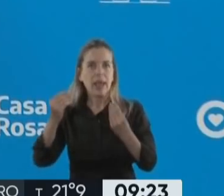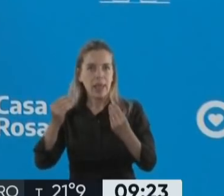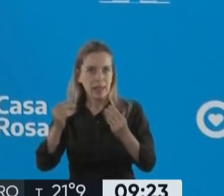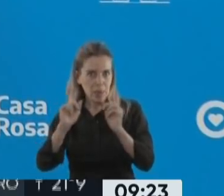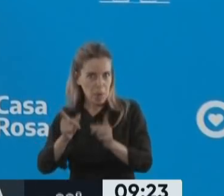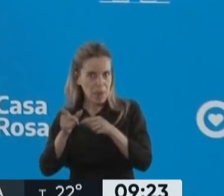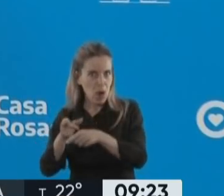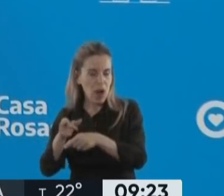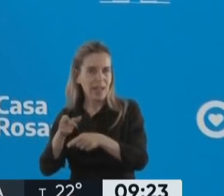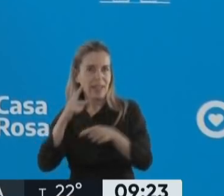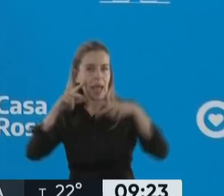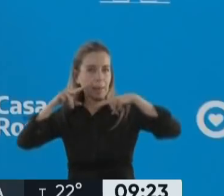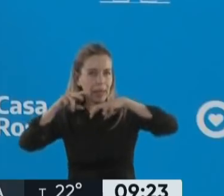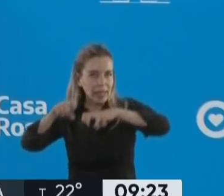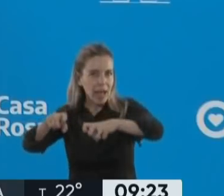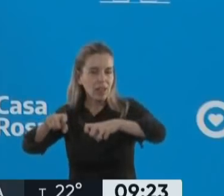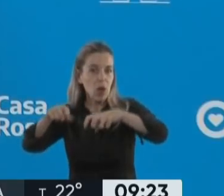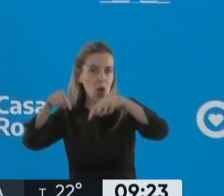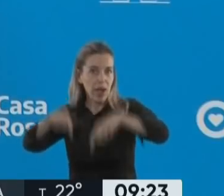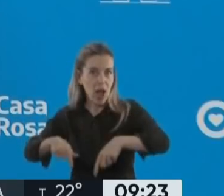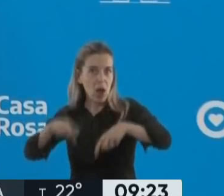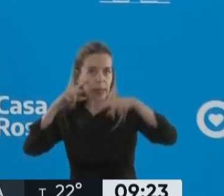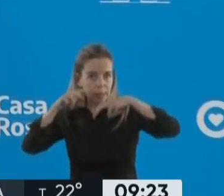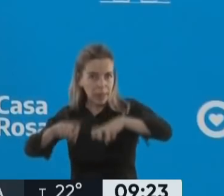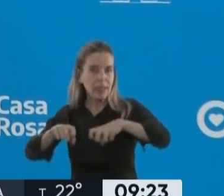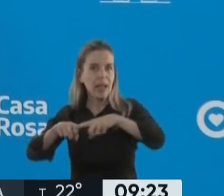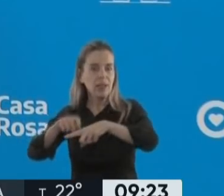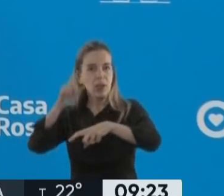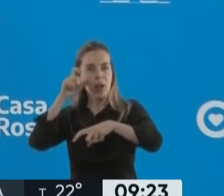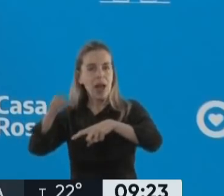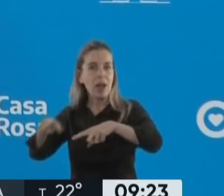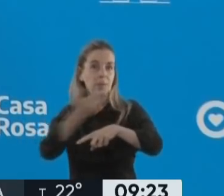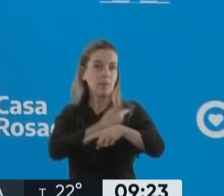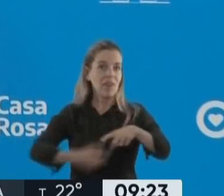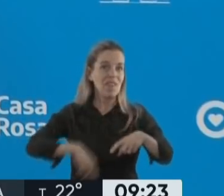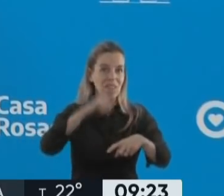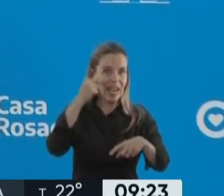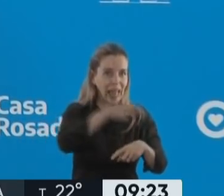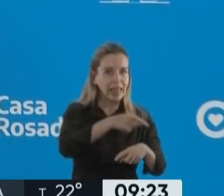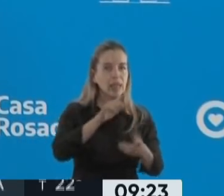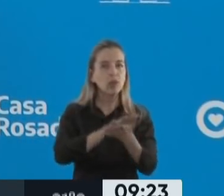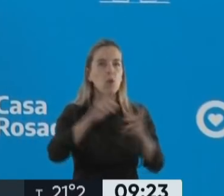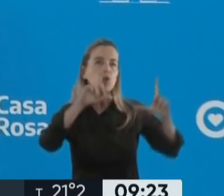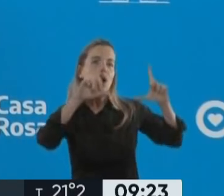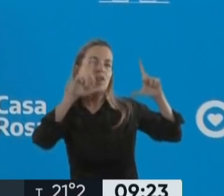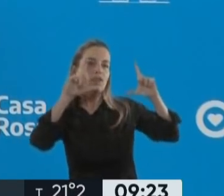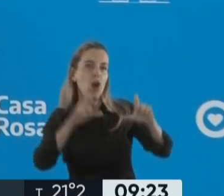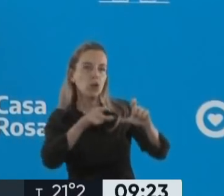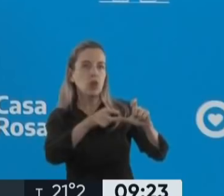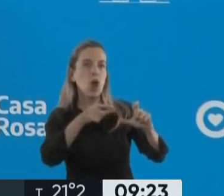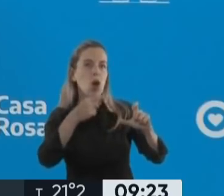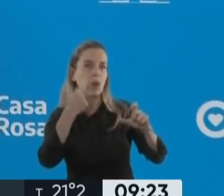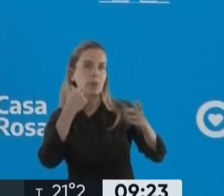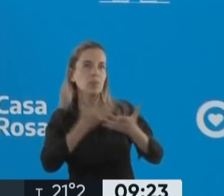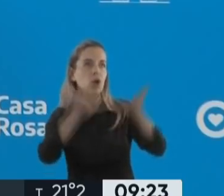causa que involucra en este momento al presidente Alberto Fernández, que tiene que ver con una foto de una cena y